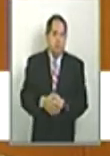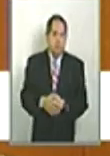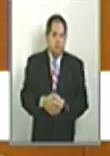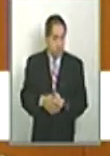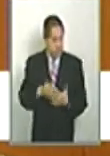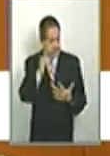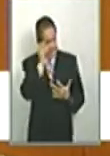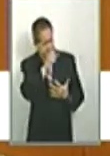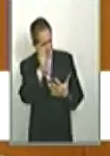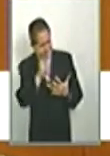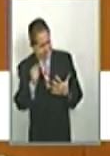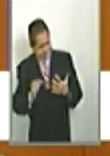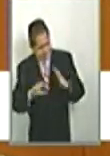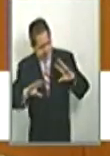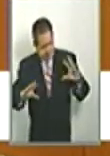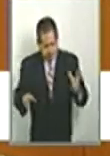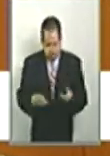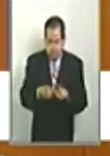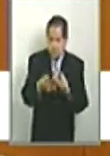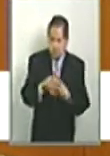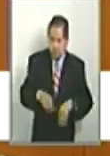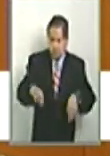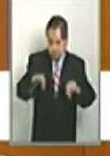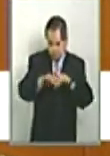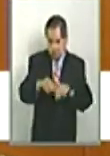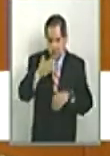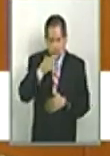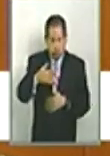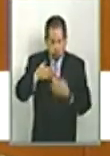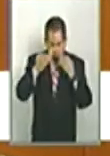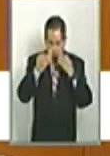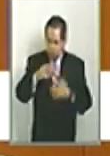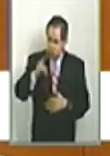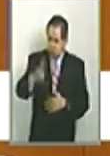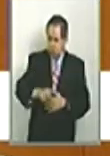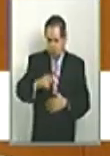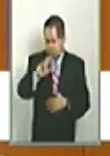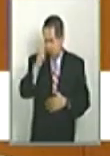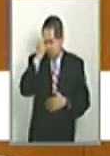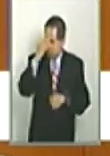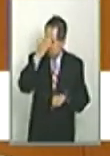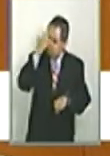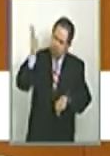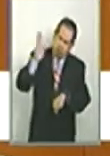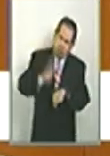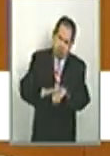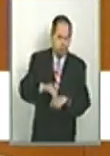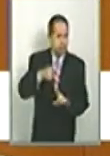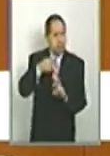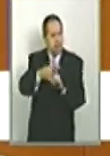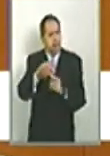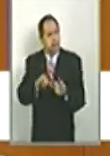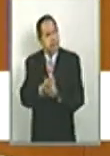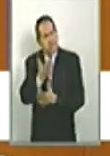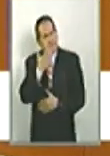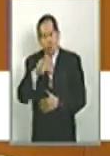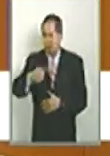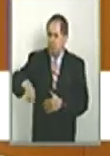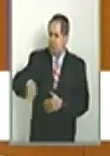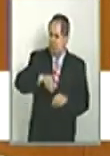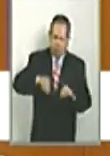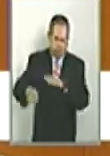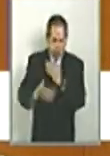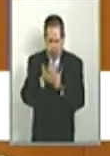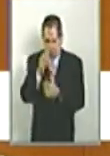estos logros tan importantes, por los que yo estimo que habrá de ser recordada positivamente esta legislatura que hoy